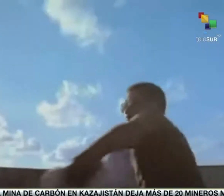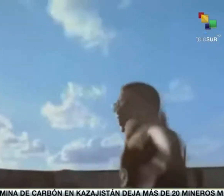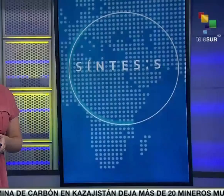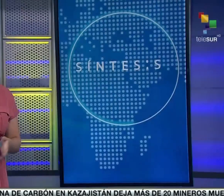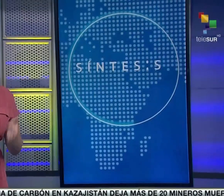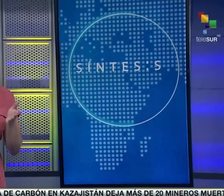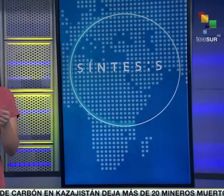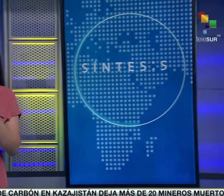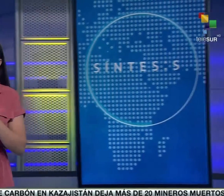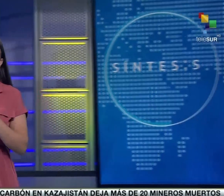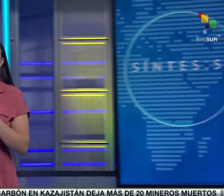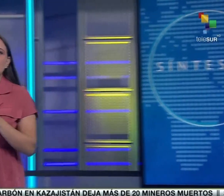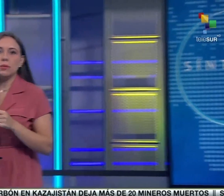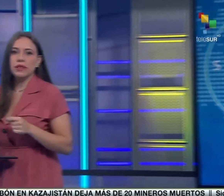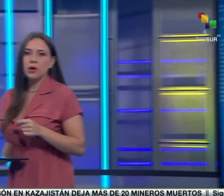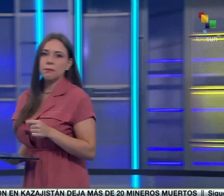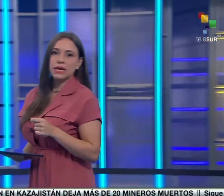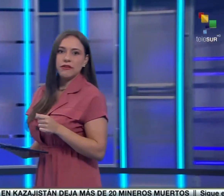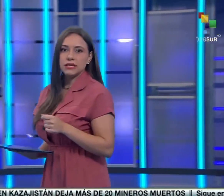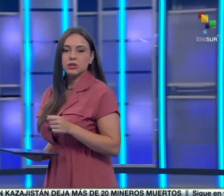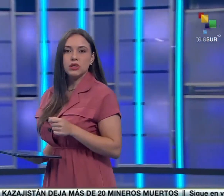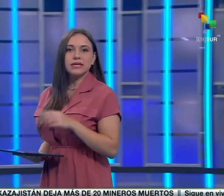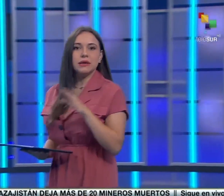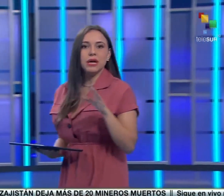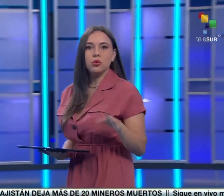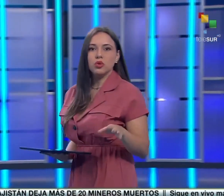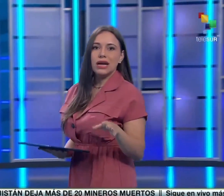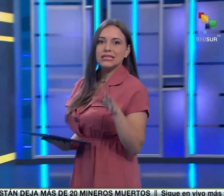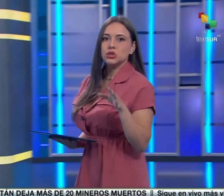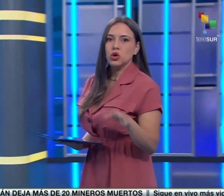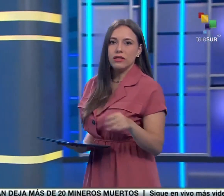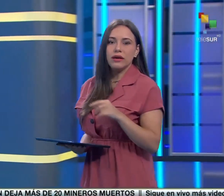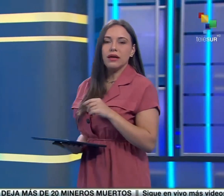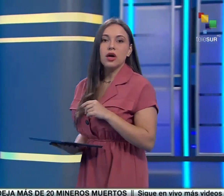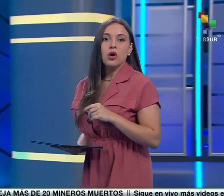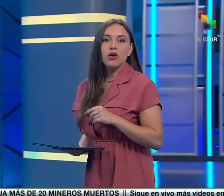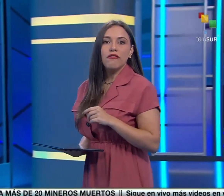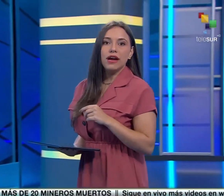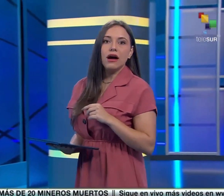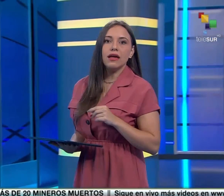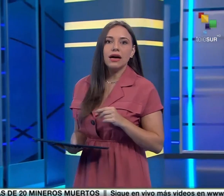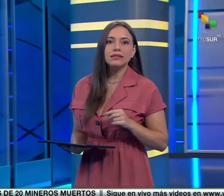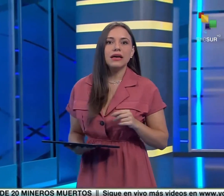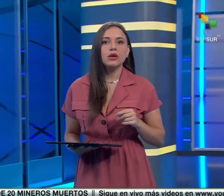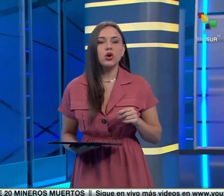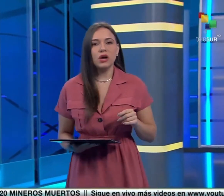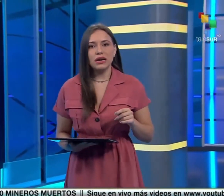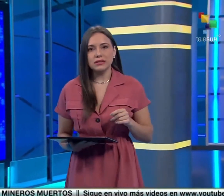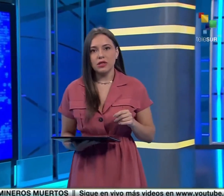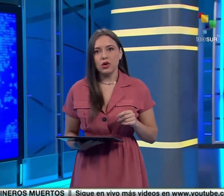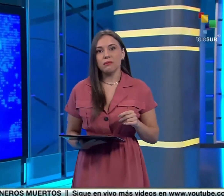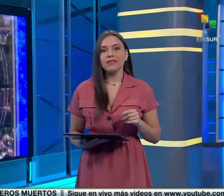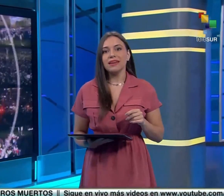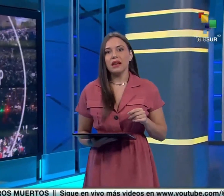en Suiza. Despedimos esta edición con un video de manifestaciones a nivel mundial en solidaridad con la Franja de Gaza y